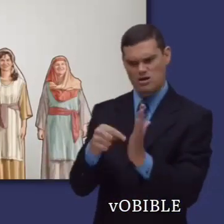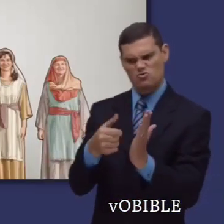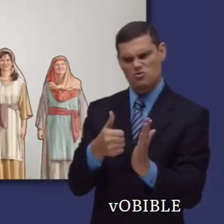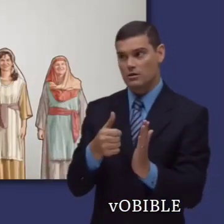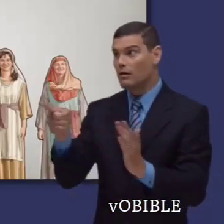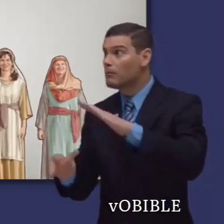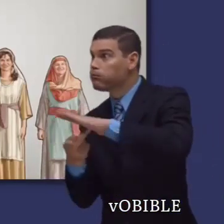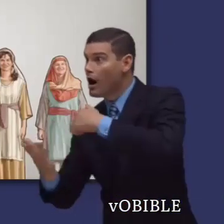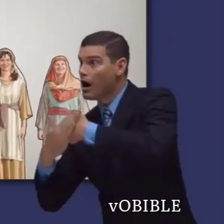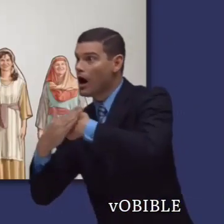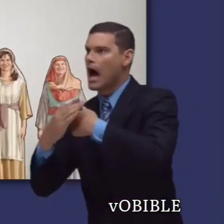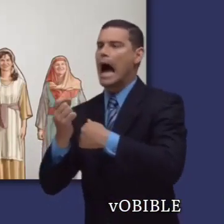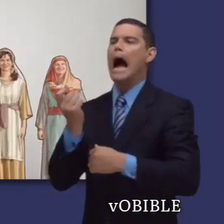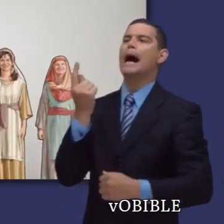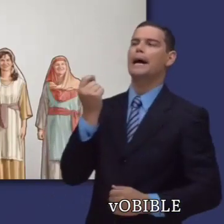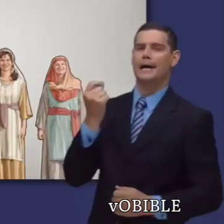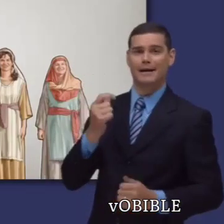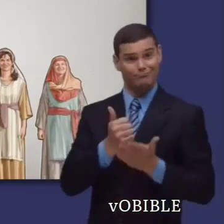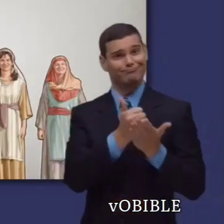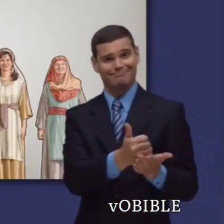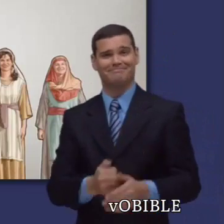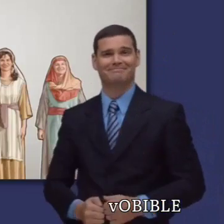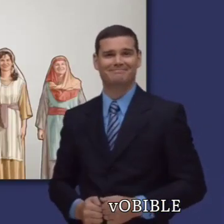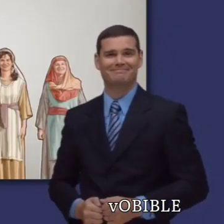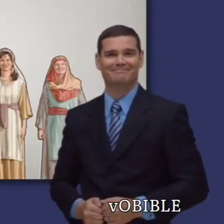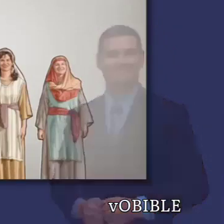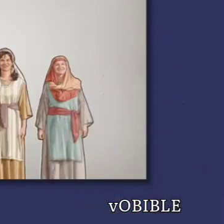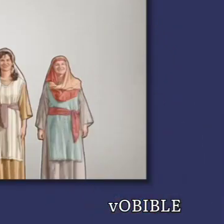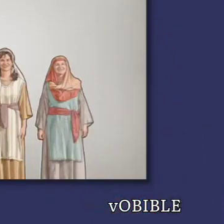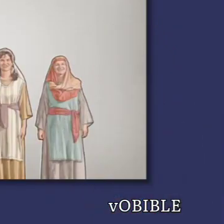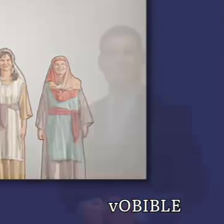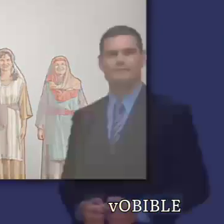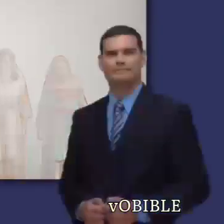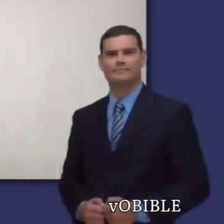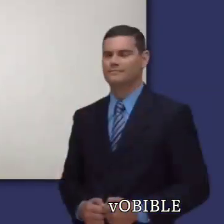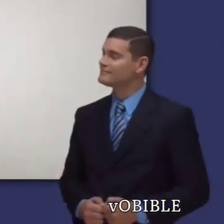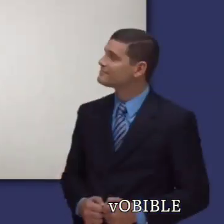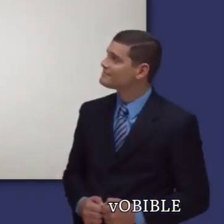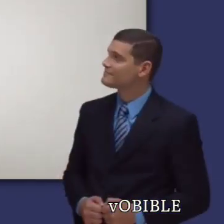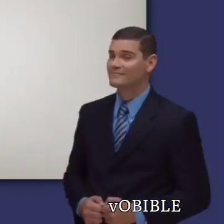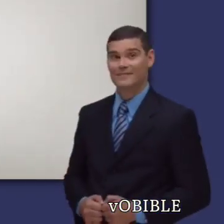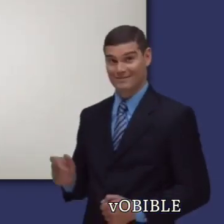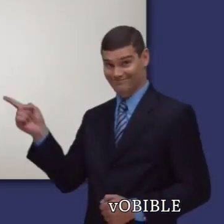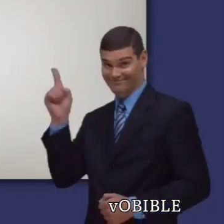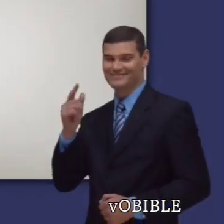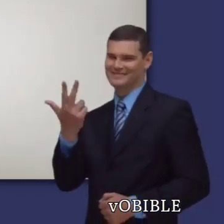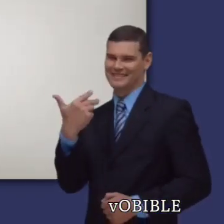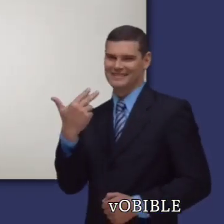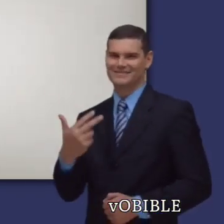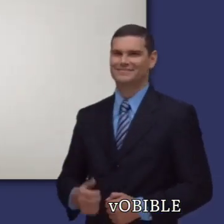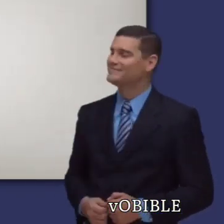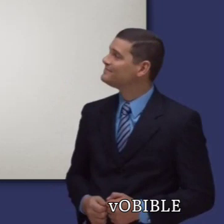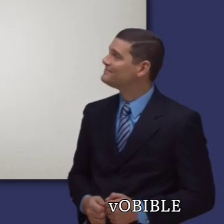también ayudó mucho a los cristianos hebreos que seguían aferrándose a la ley mosaica. La carta a los hebreos